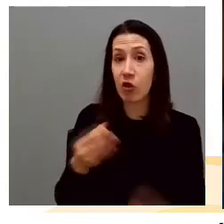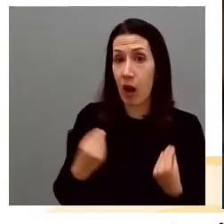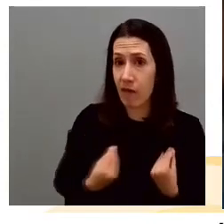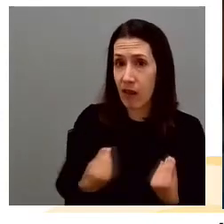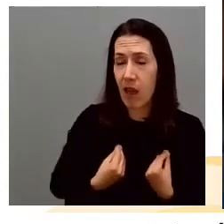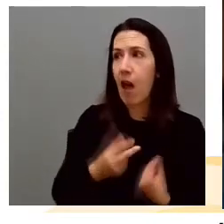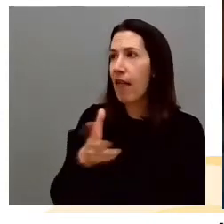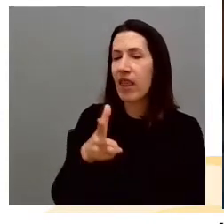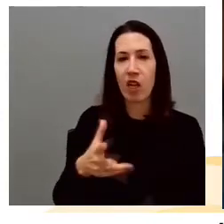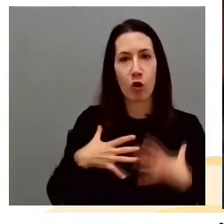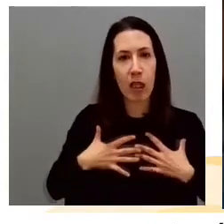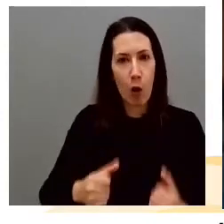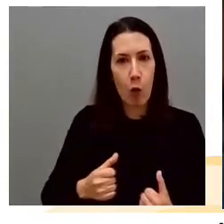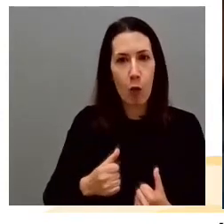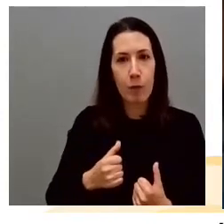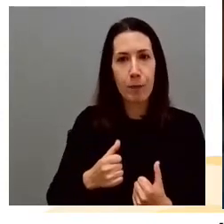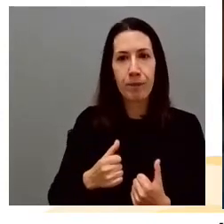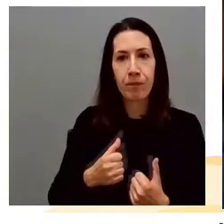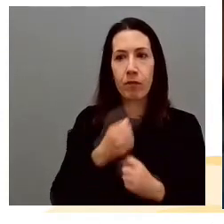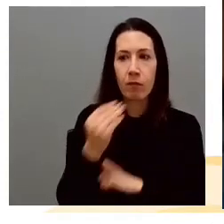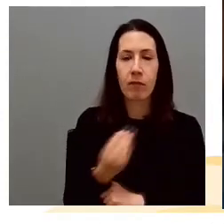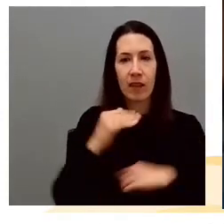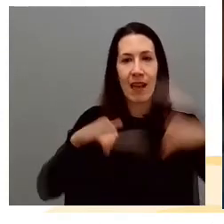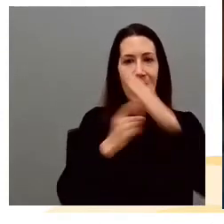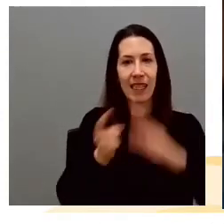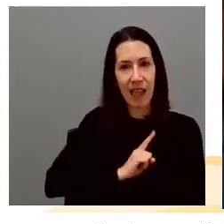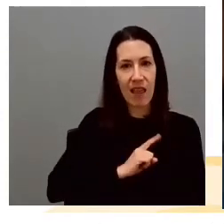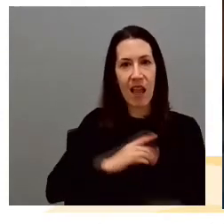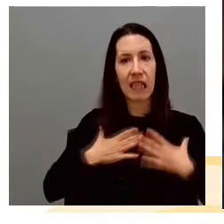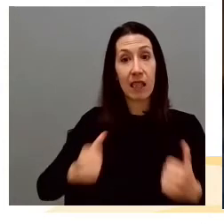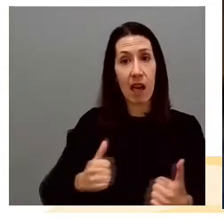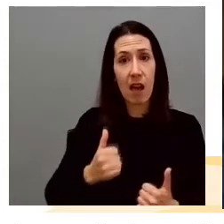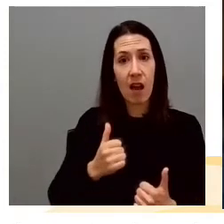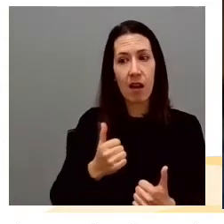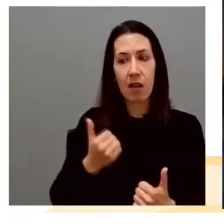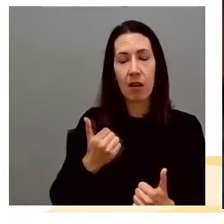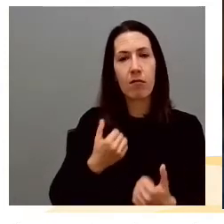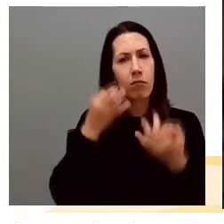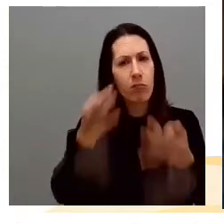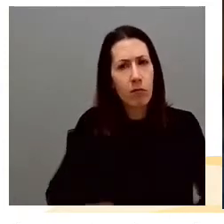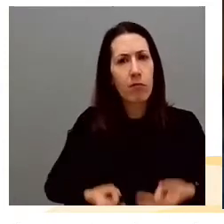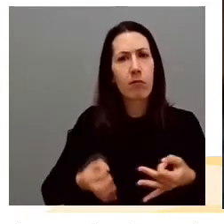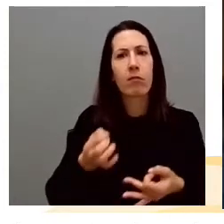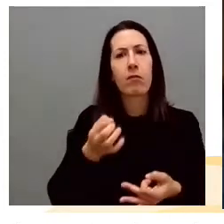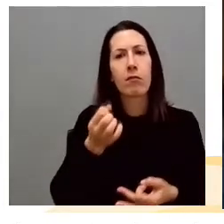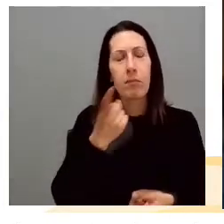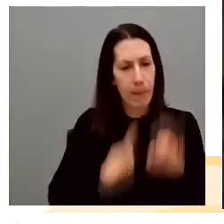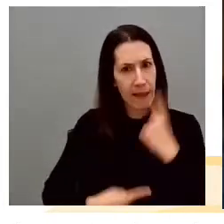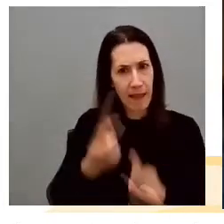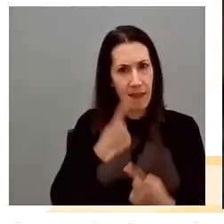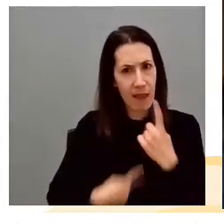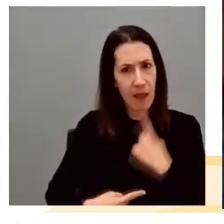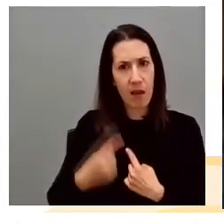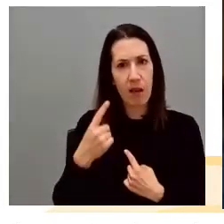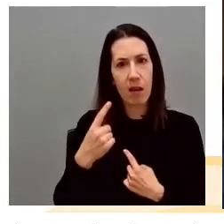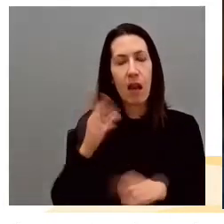derecho a la salud, a la asistencia sanitaria. Se nos ha dicho, por pasiva, a veces también por activa,